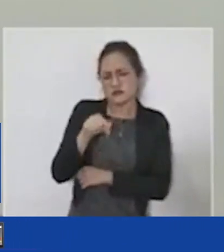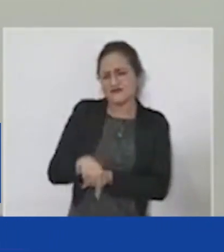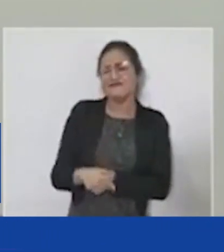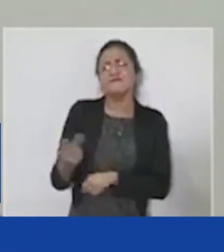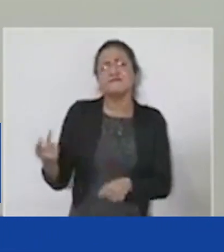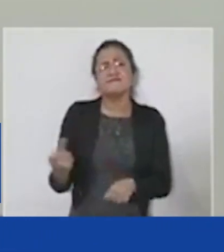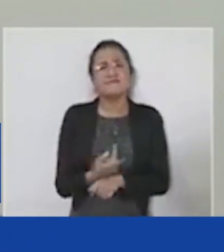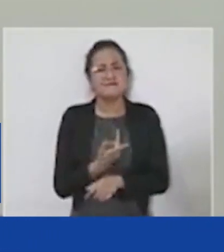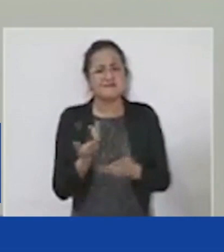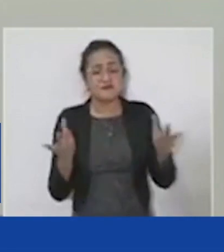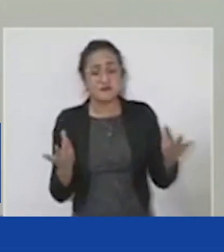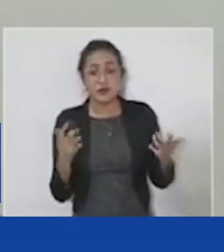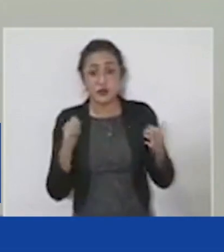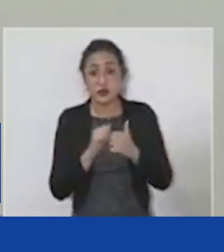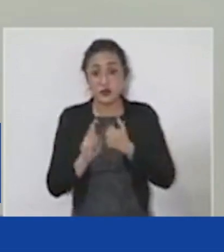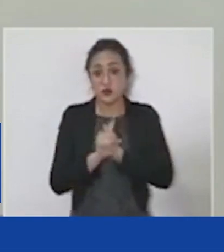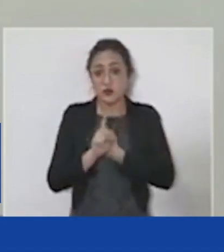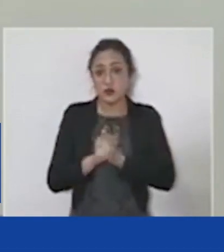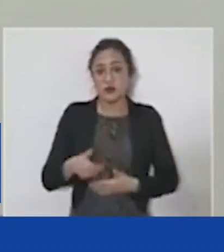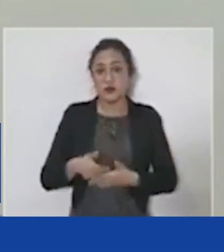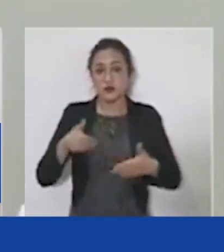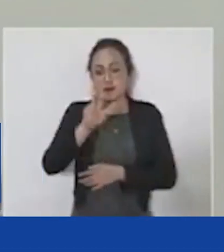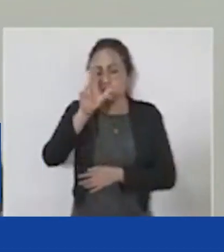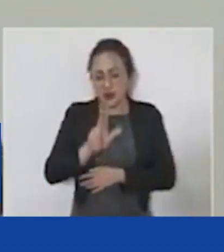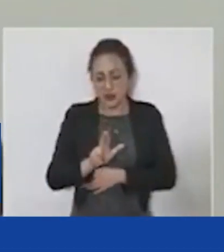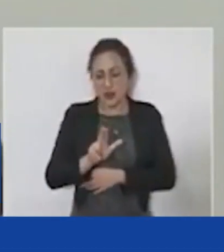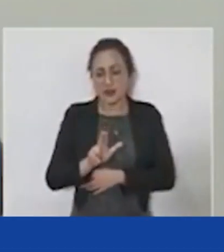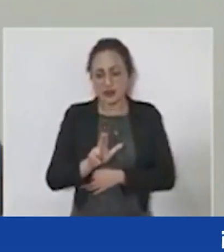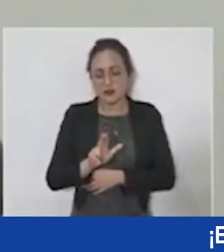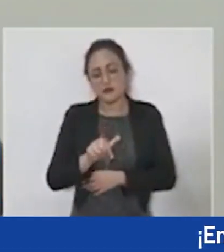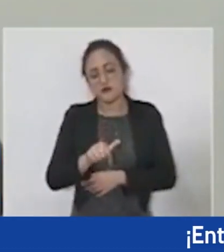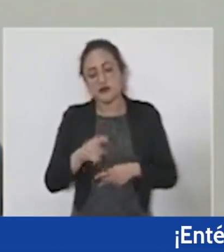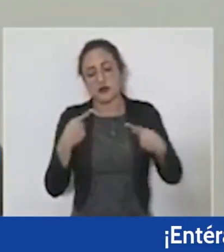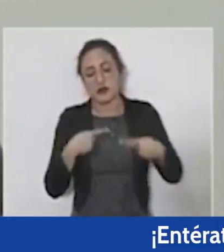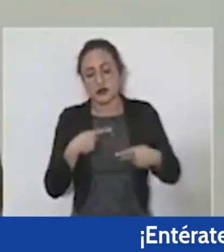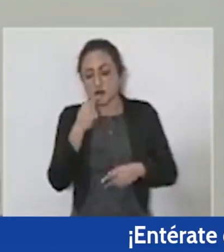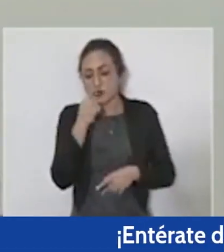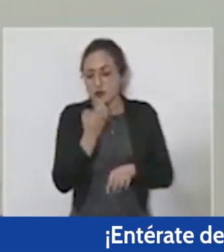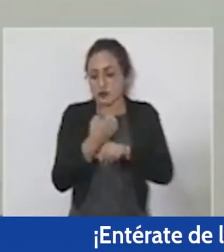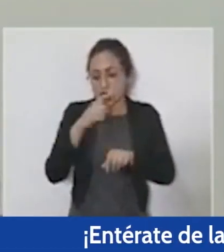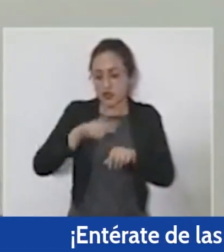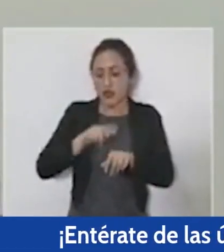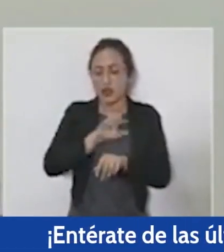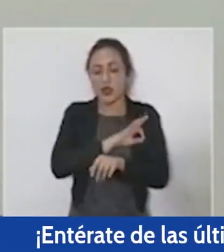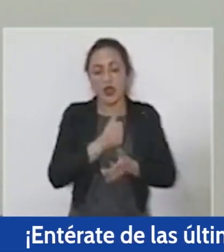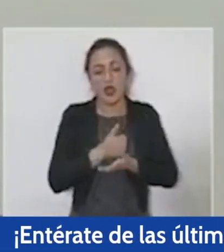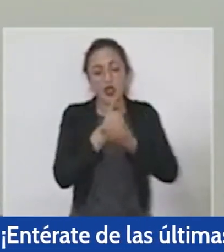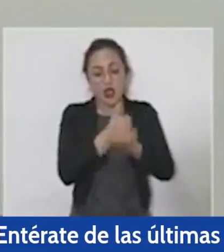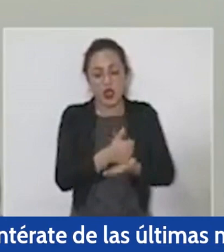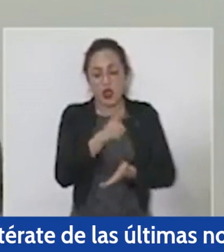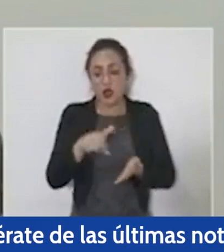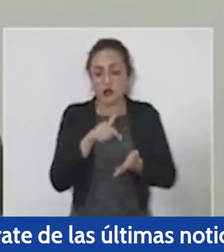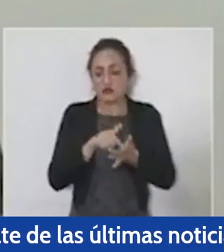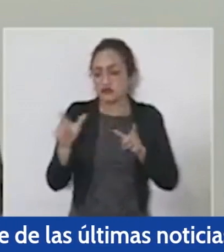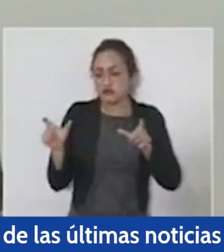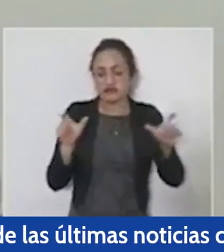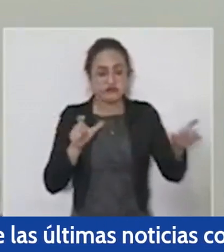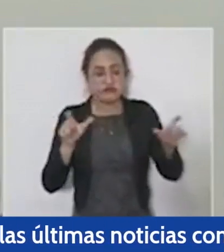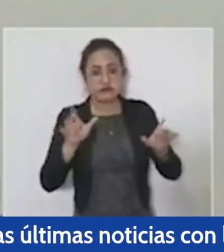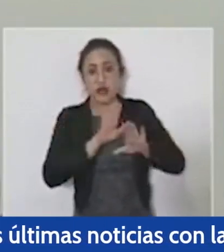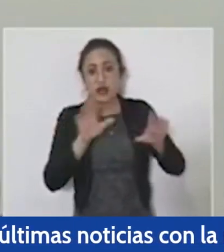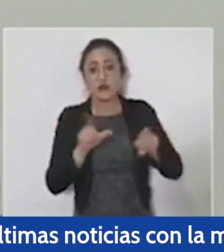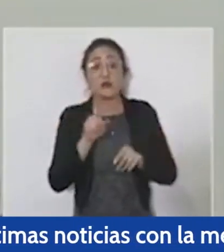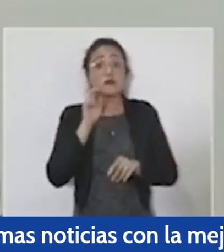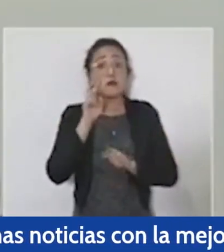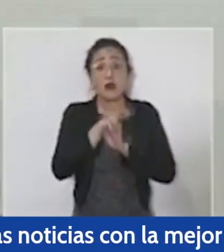situación con relación a lo que se advierte en el video. Pues bueno, los elementos de la Policía Estatal se posicionaron en un punto en donde también se advierten en